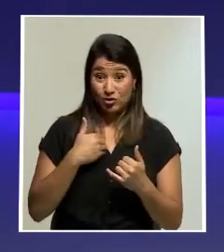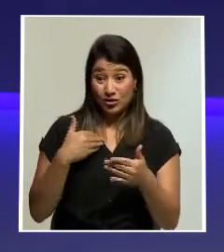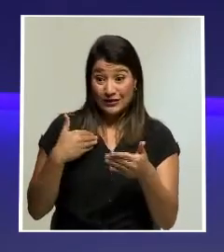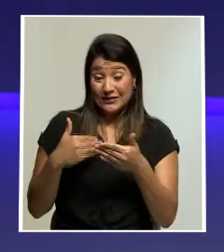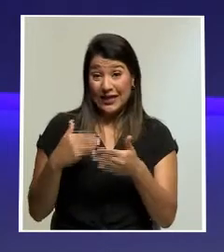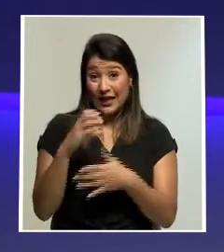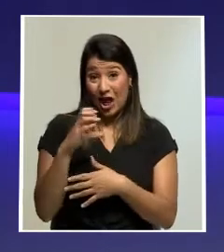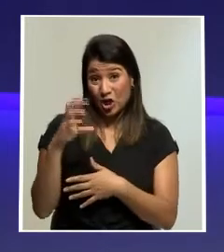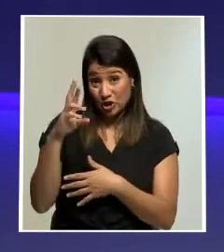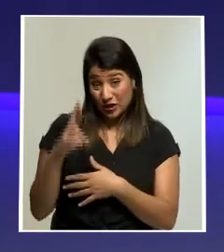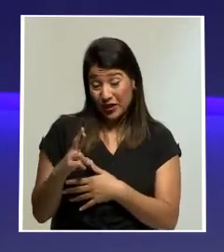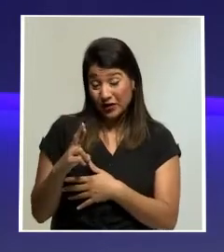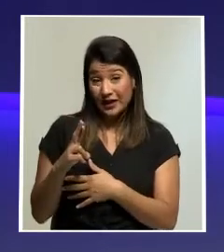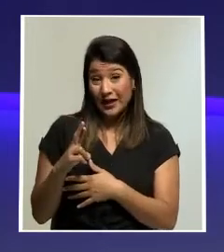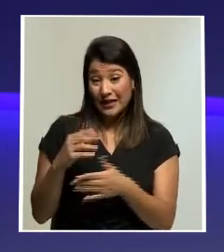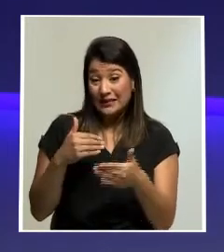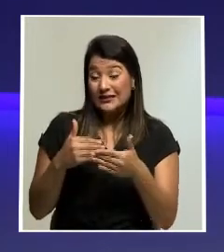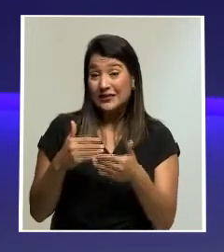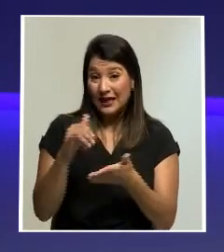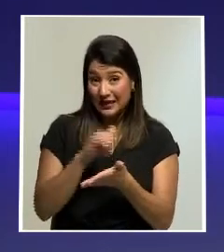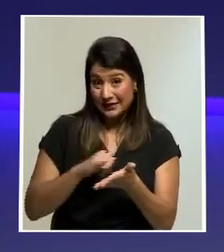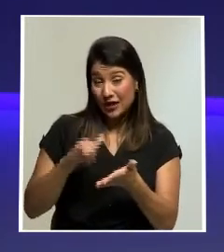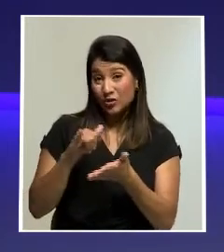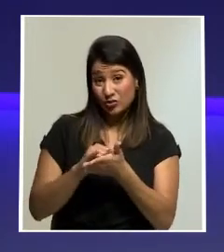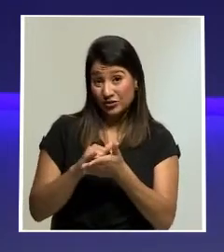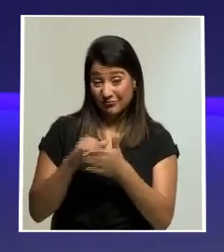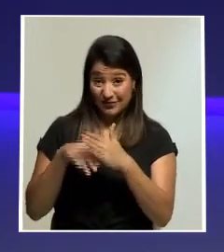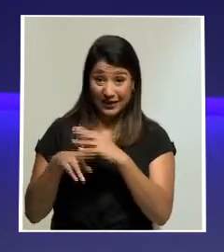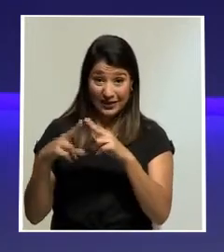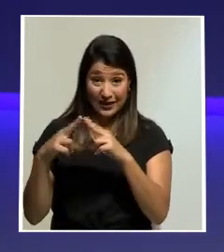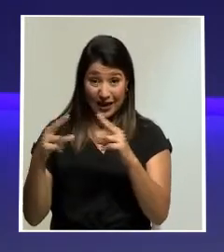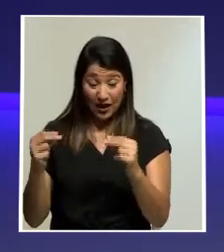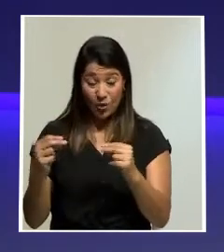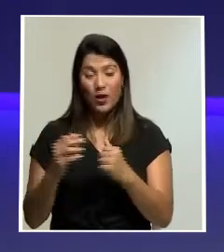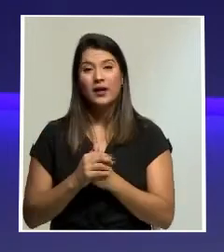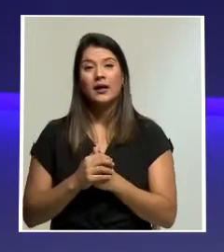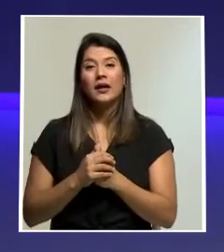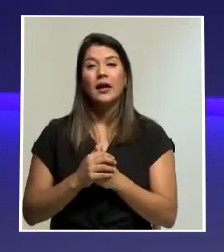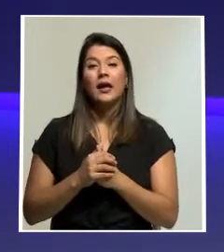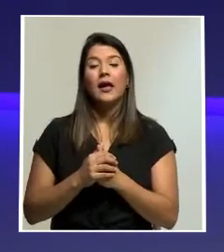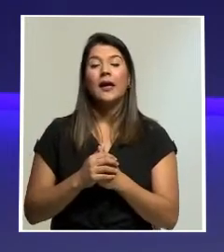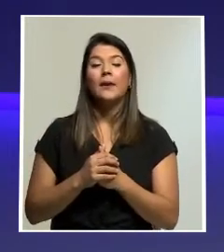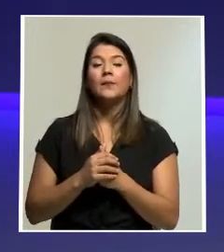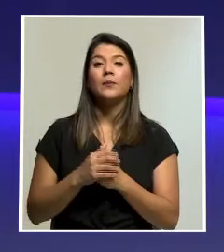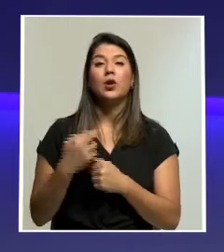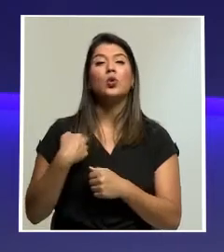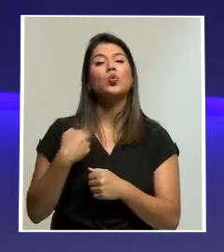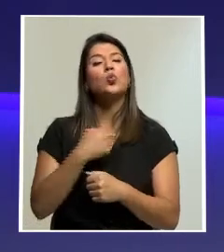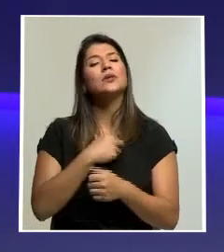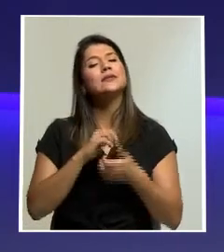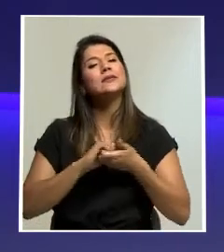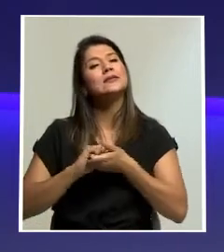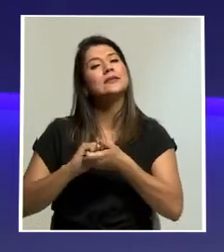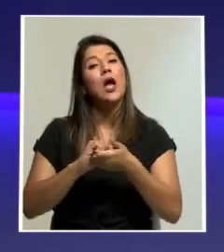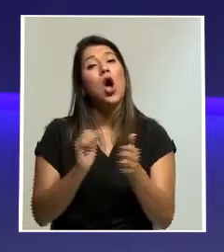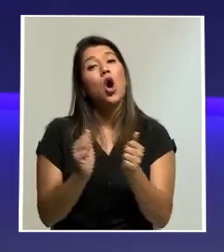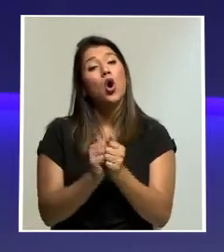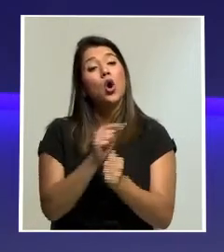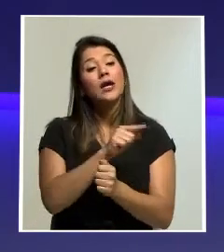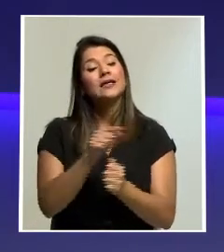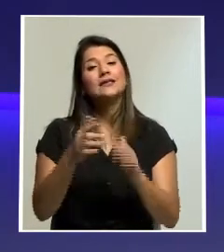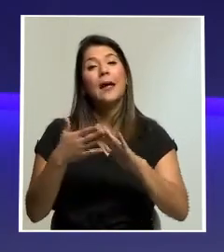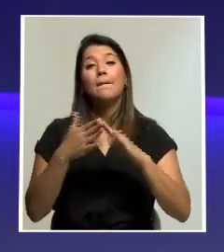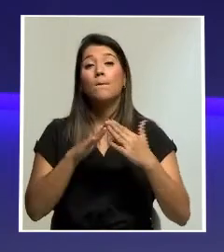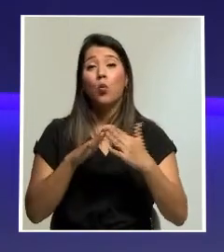cerquita de San José, muy cerquita de Costa Rica. Enviar nuestra solidaridad con ese pueblo noble que